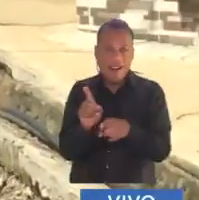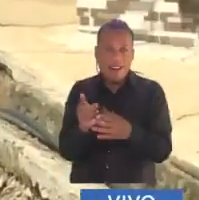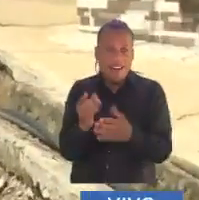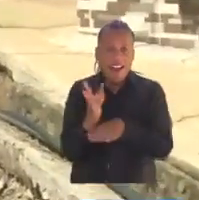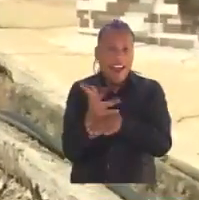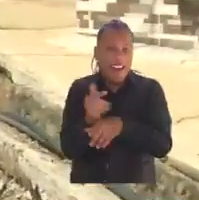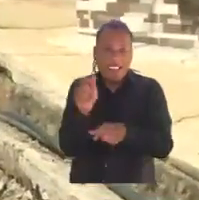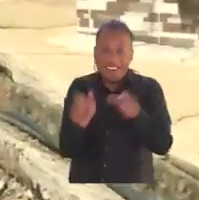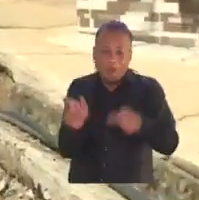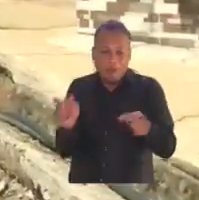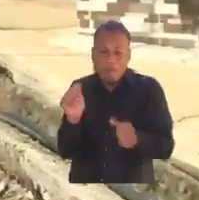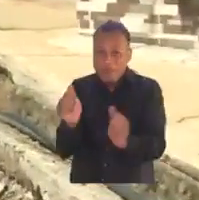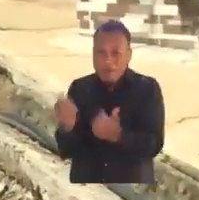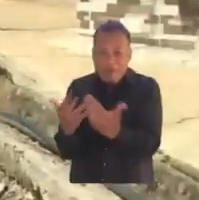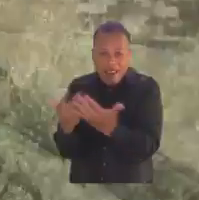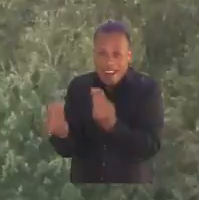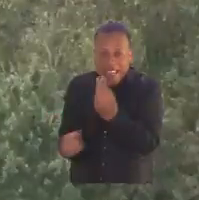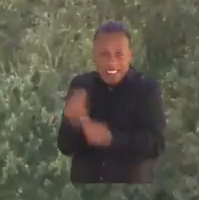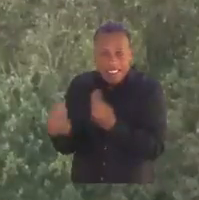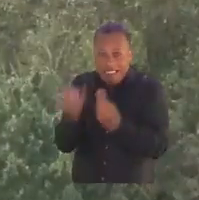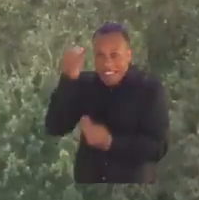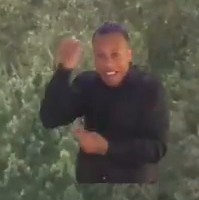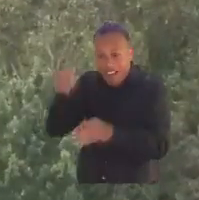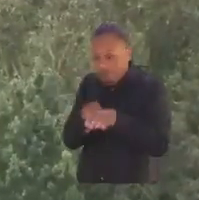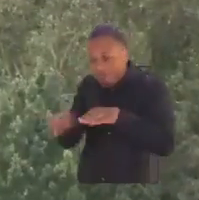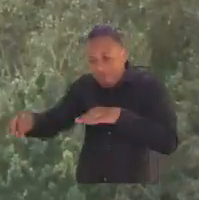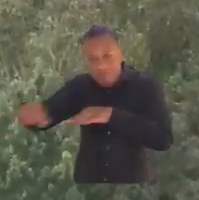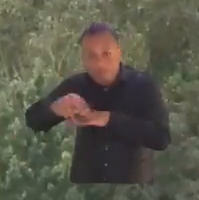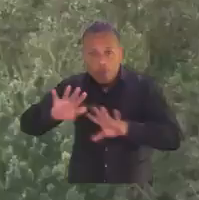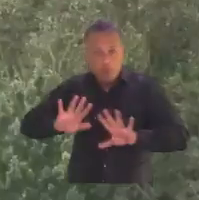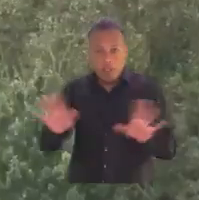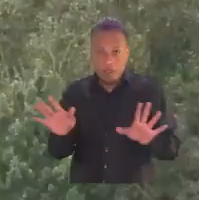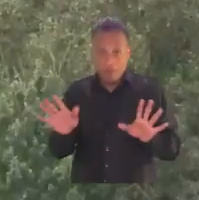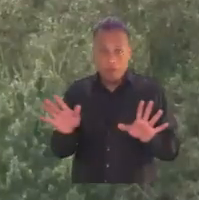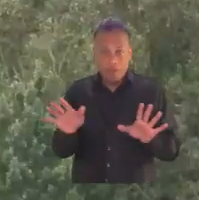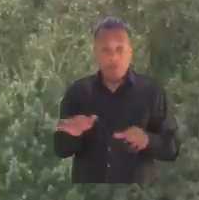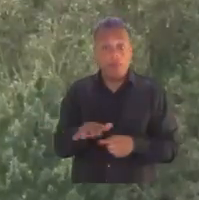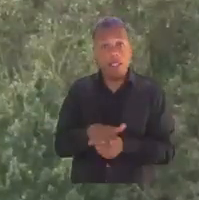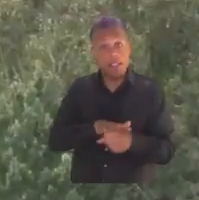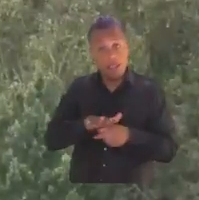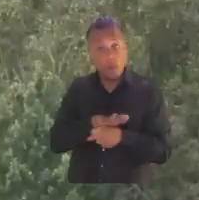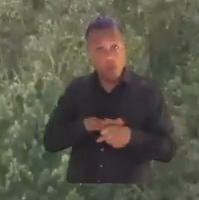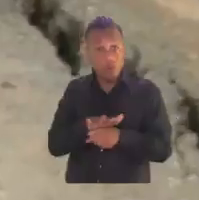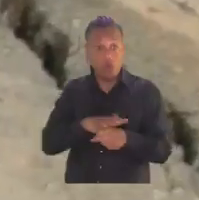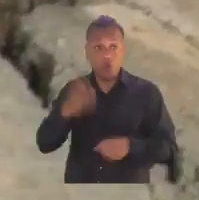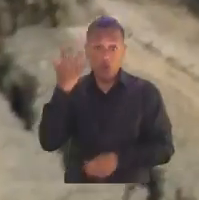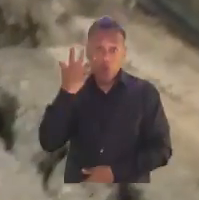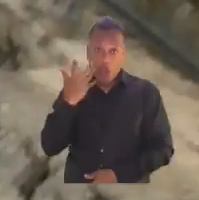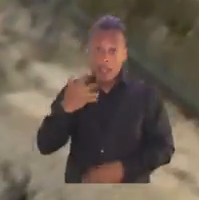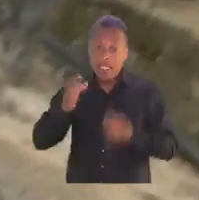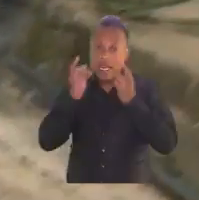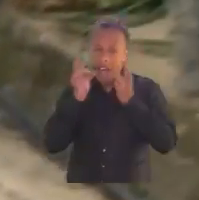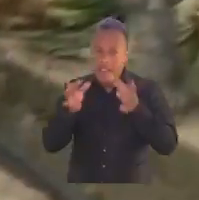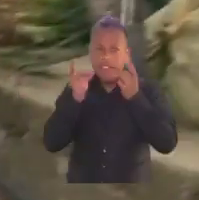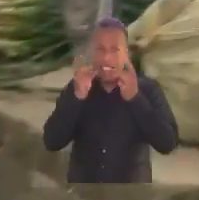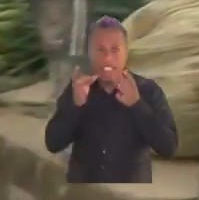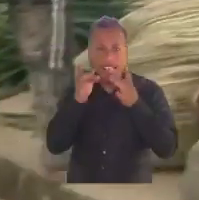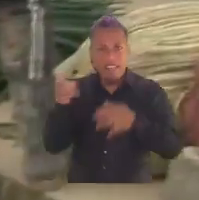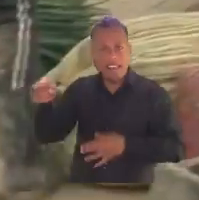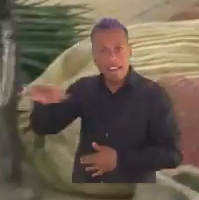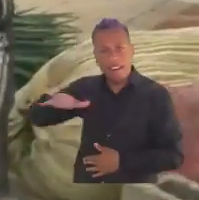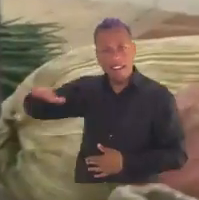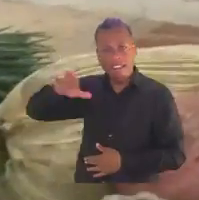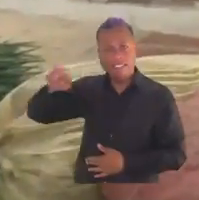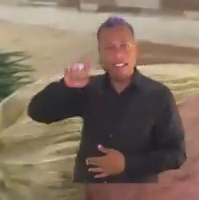peatonal la situación con el paso de los días es cada vez más grave en el corregimiento de San